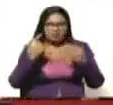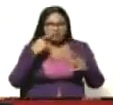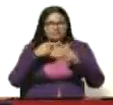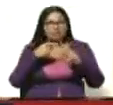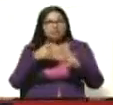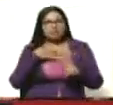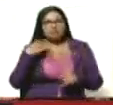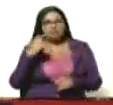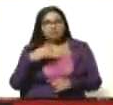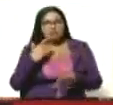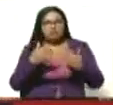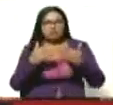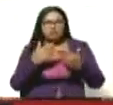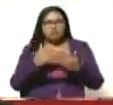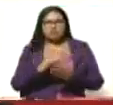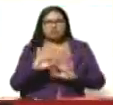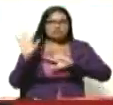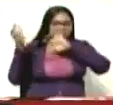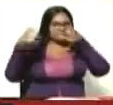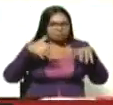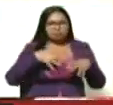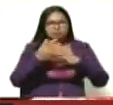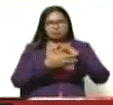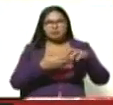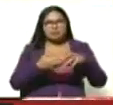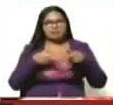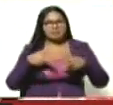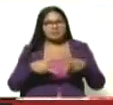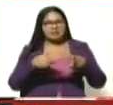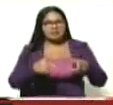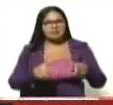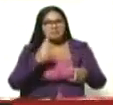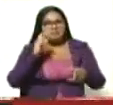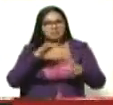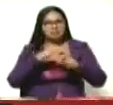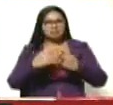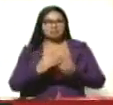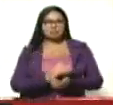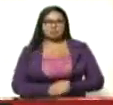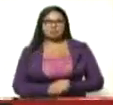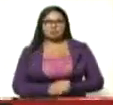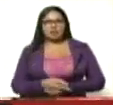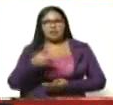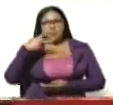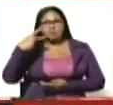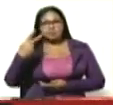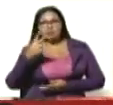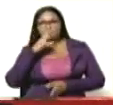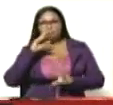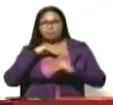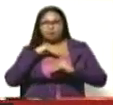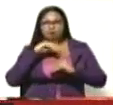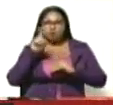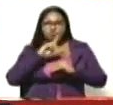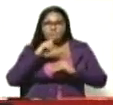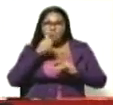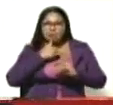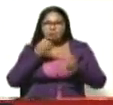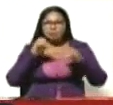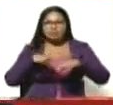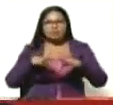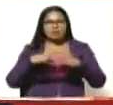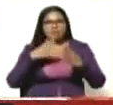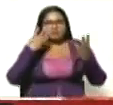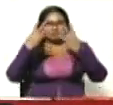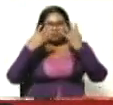muy dolorosa, la tragedia de las Tejerías. Y la poesía no podía callar, es decir, no se podía suspender el